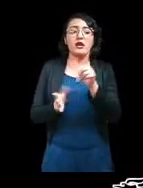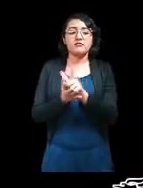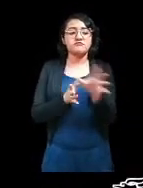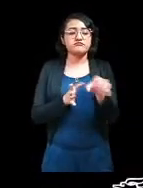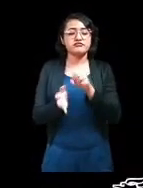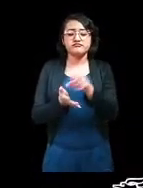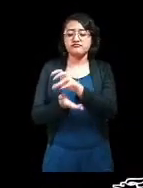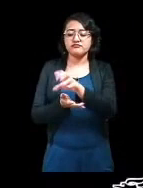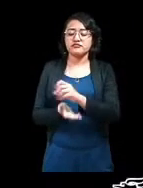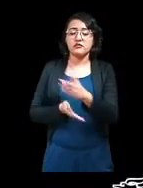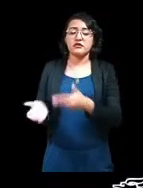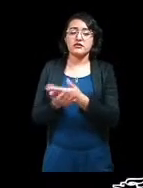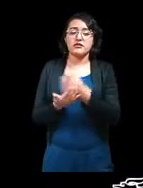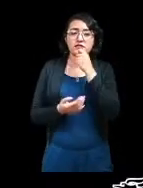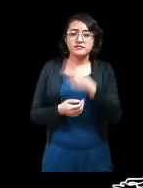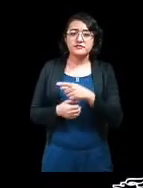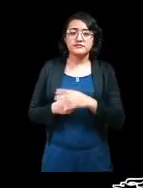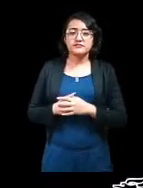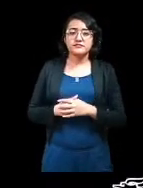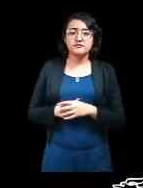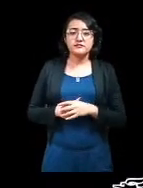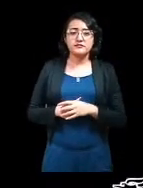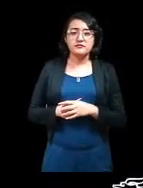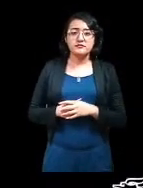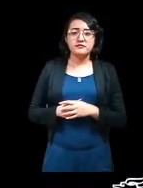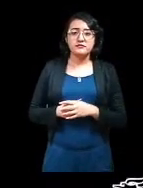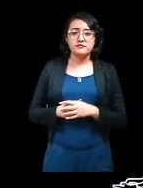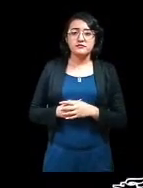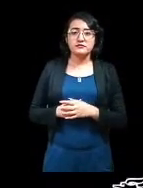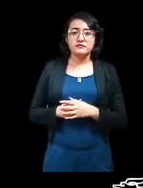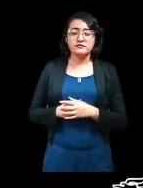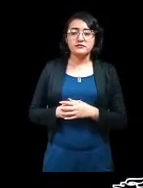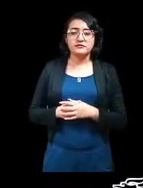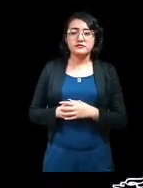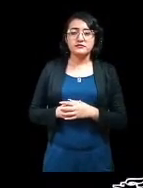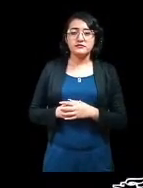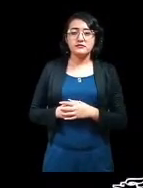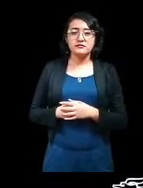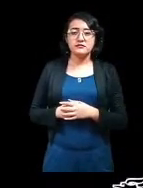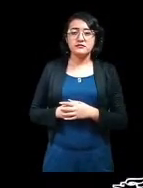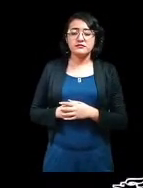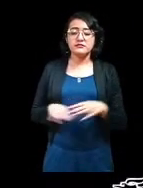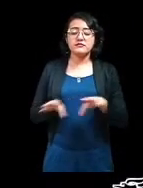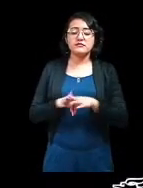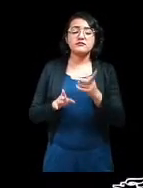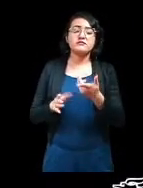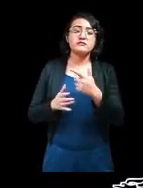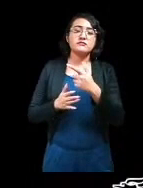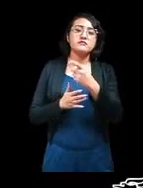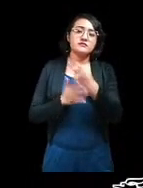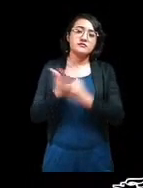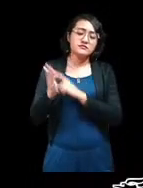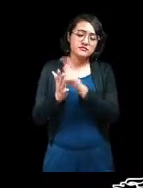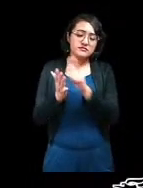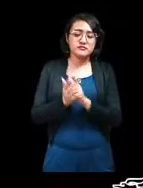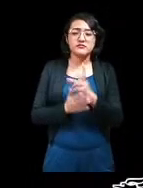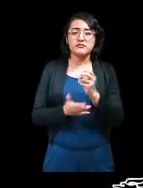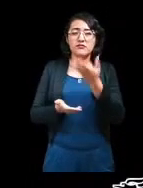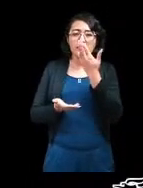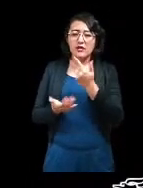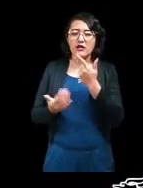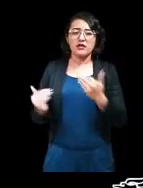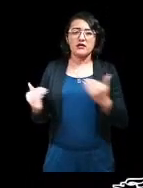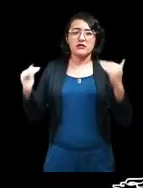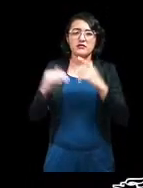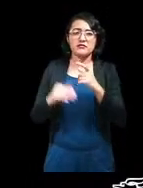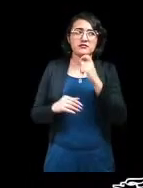por presentar puntos de acuerdo, iniciativas y reformas que no tienen ni pies ni cabeza. Pero sí me